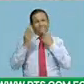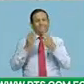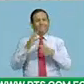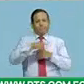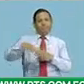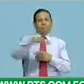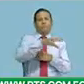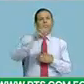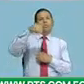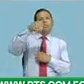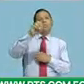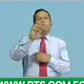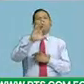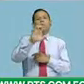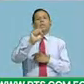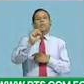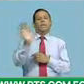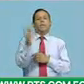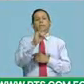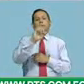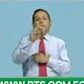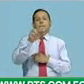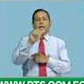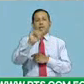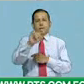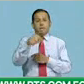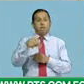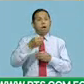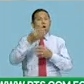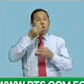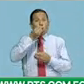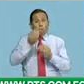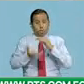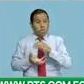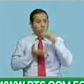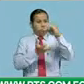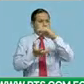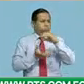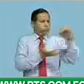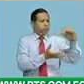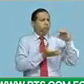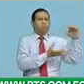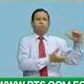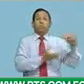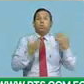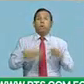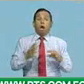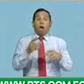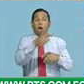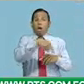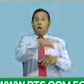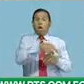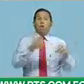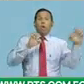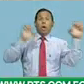Sinaí. La gestión del Centro Cristiano de Guayaquil hizo posible que una organización internacional done a la